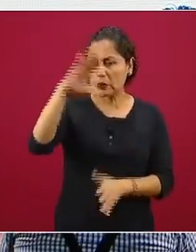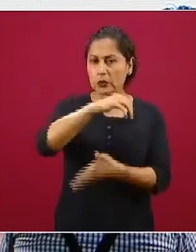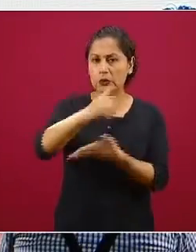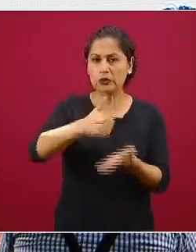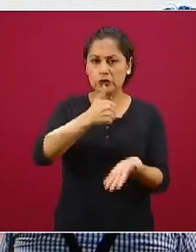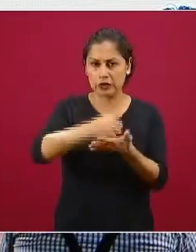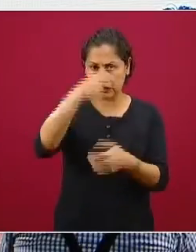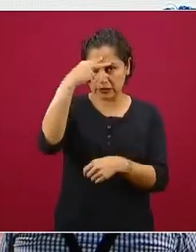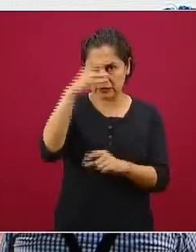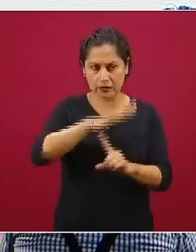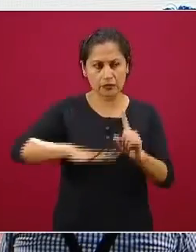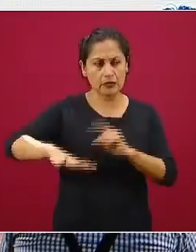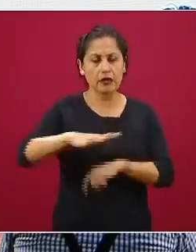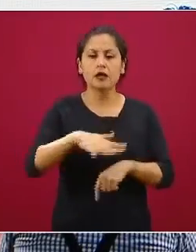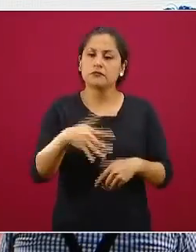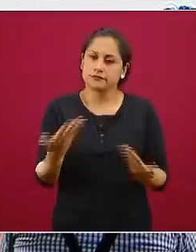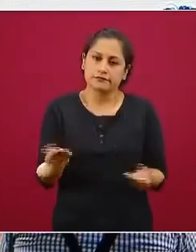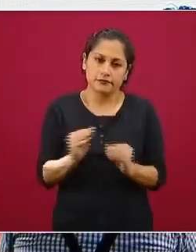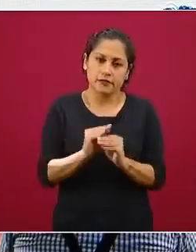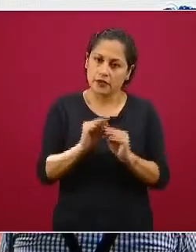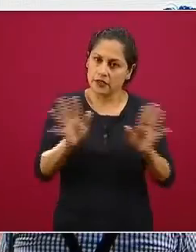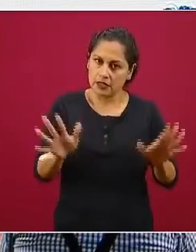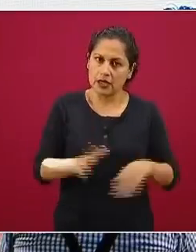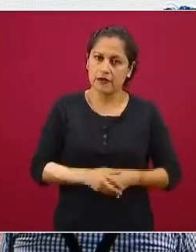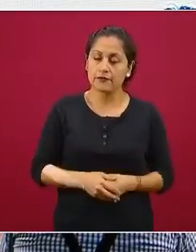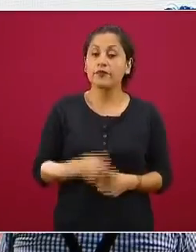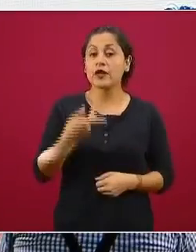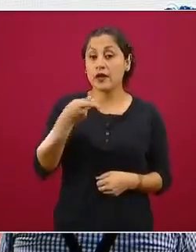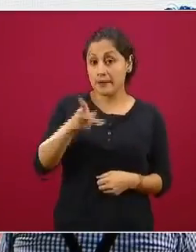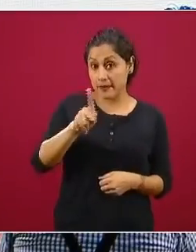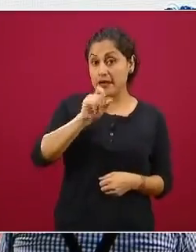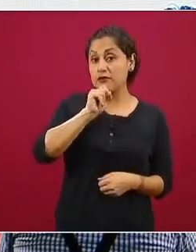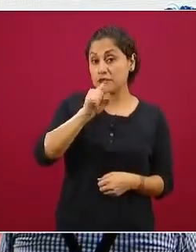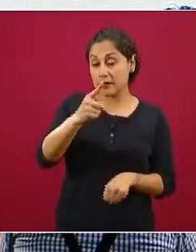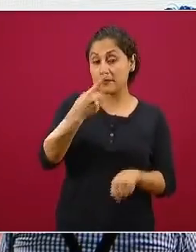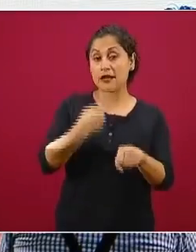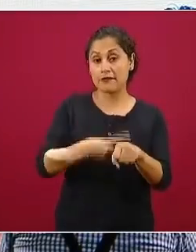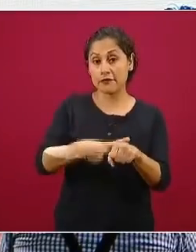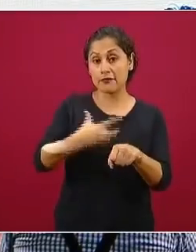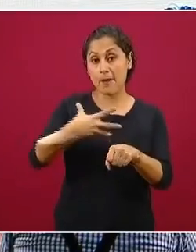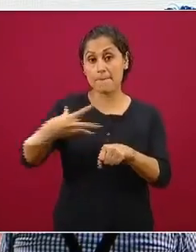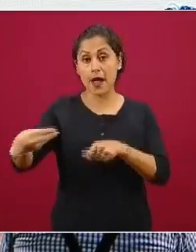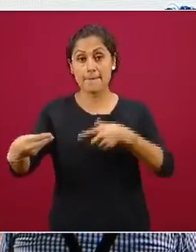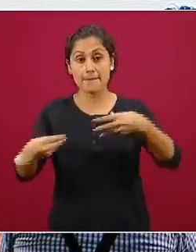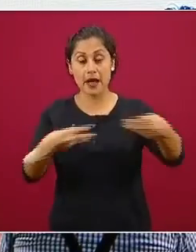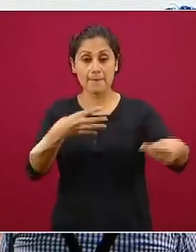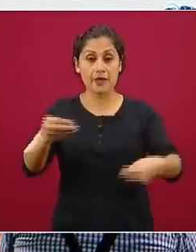lo otro es el fenómeno en sí mismo, que se ha mantenido muy activa la transmisión en